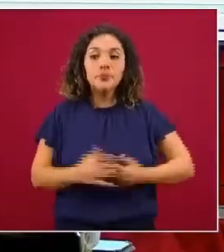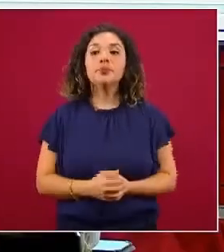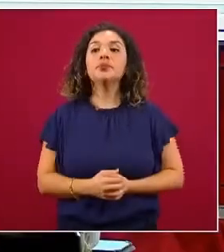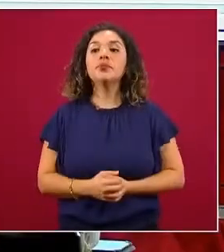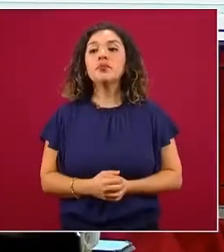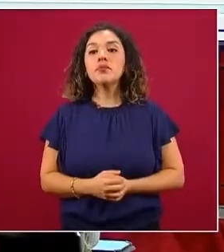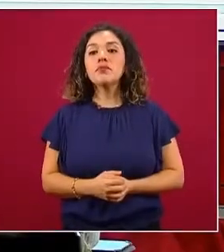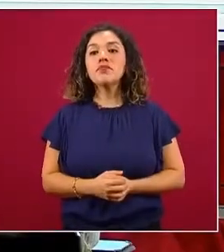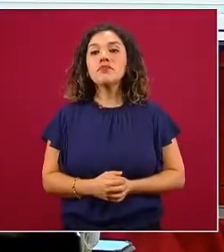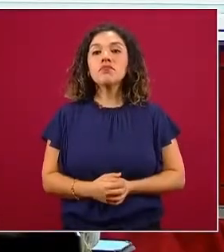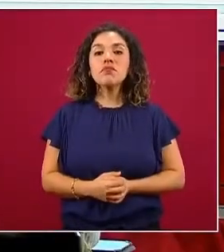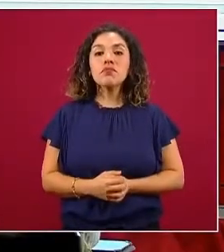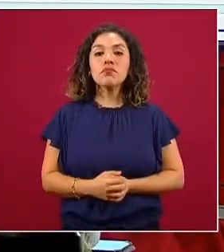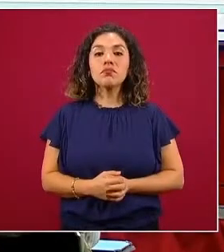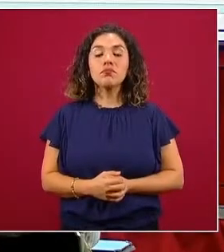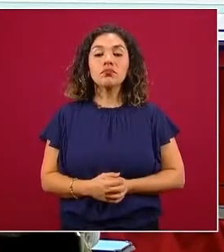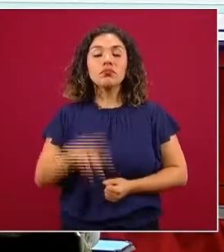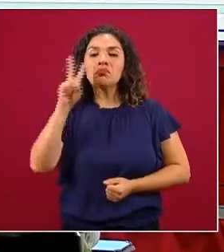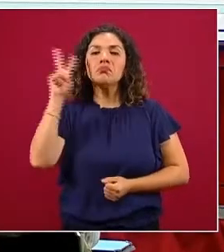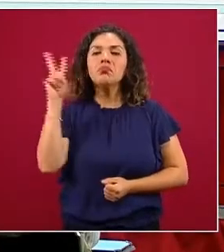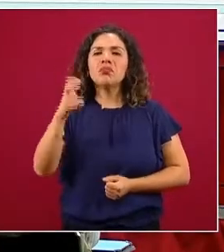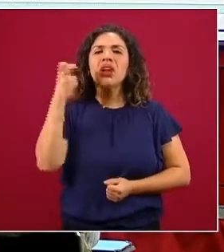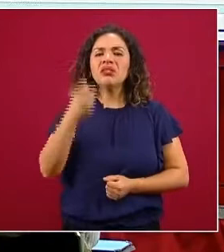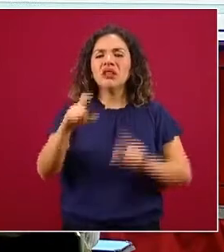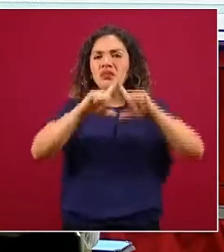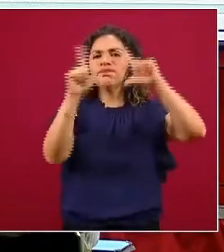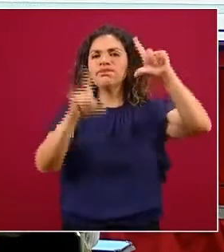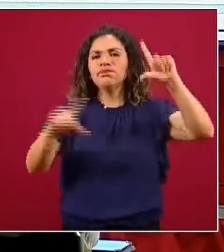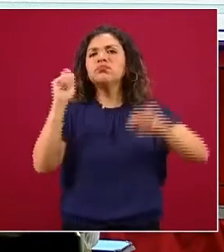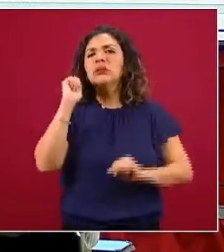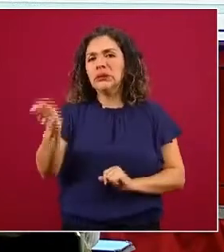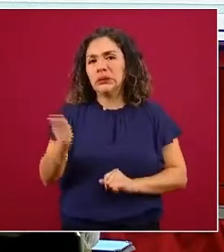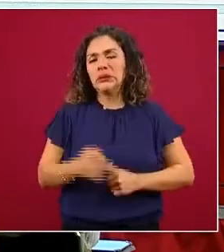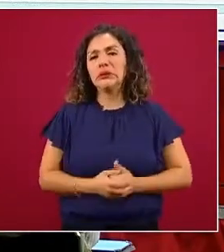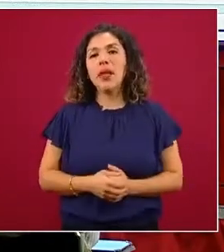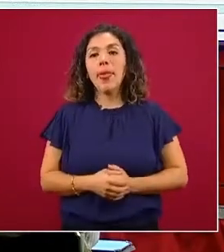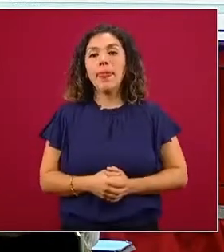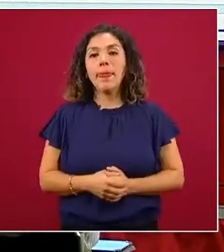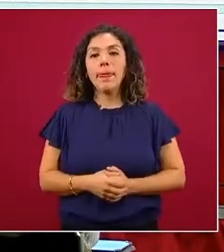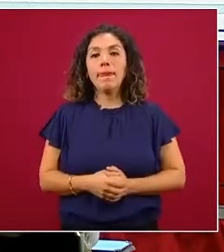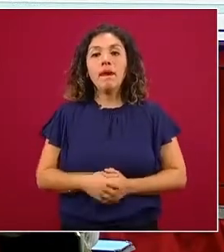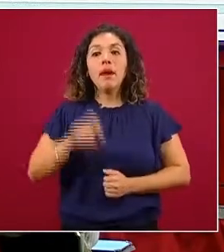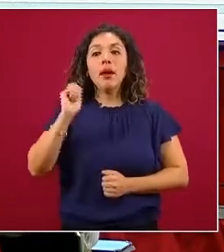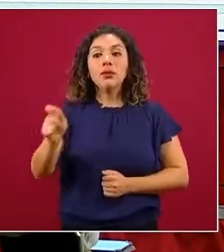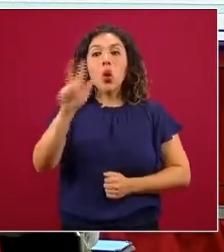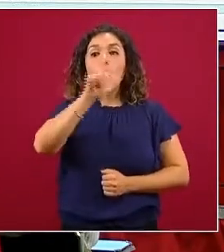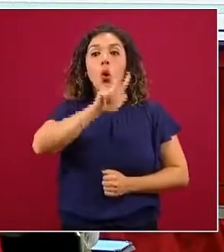ver el escenario nacional, que sería la siguiente diapositiva. Son más de